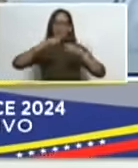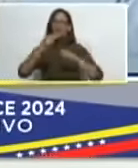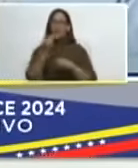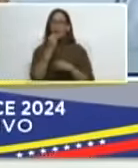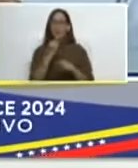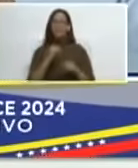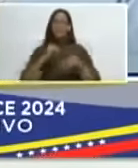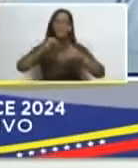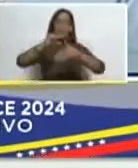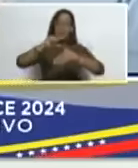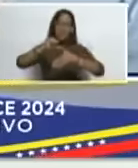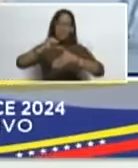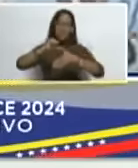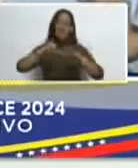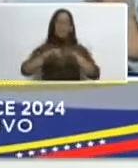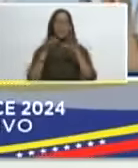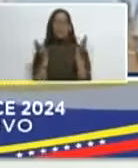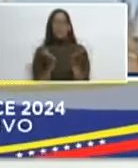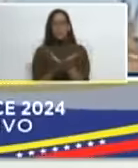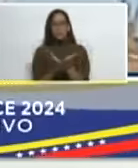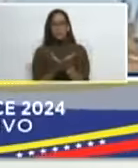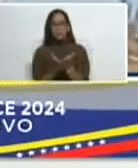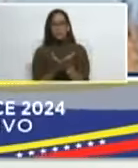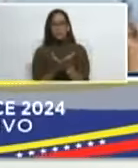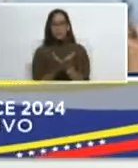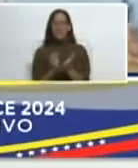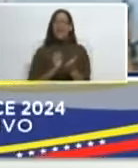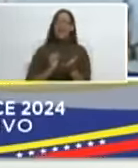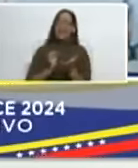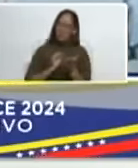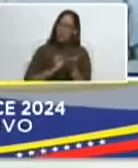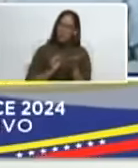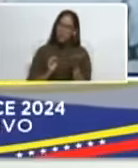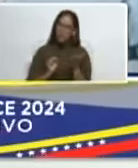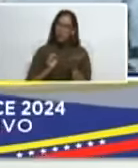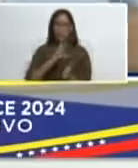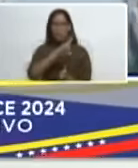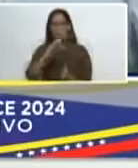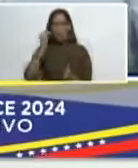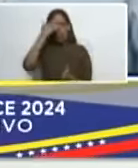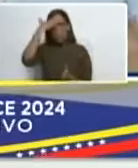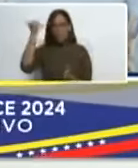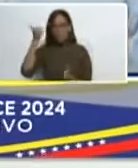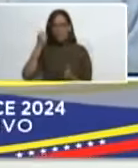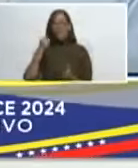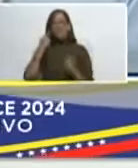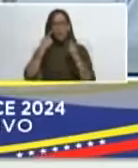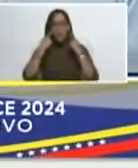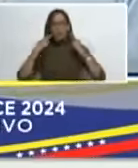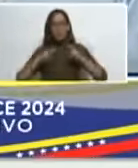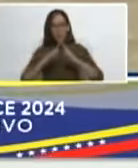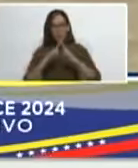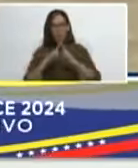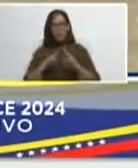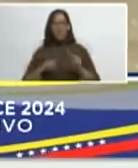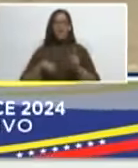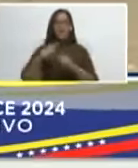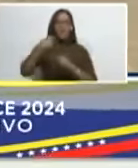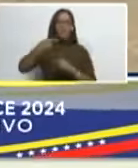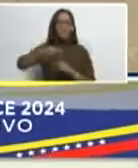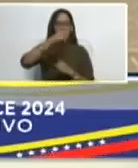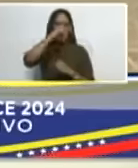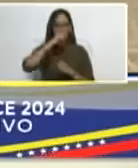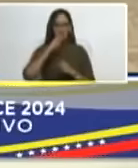del Sur y del mundo. Anótenlo, no lo olviden. Nos vemos en los próximos años.